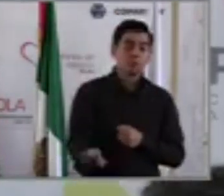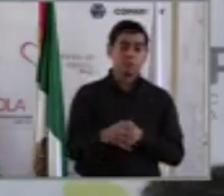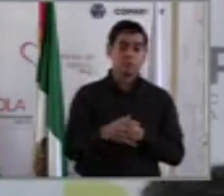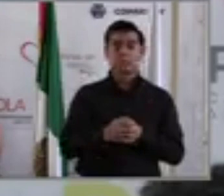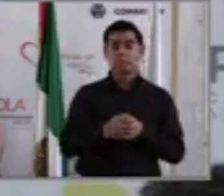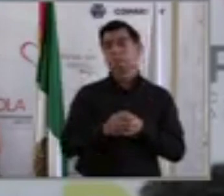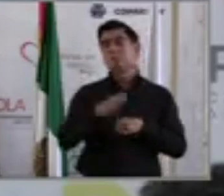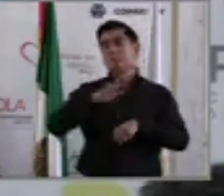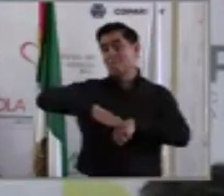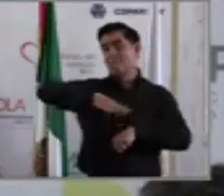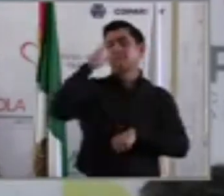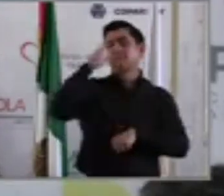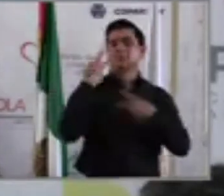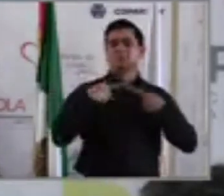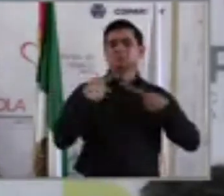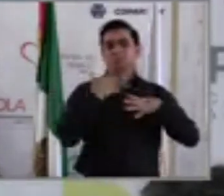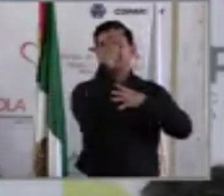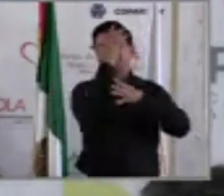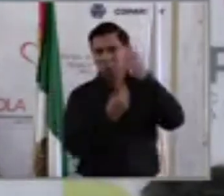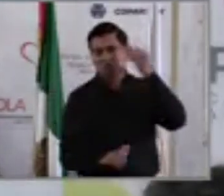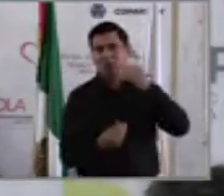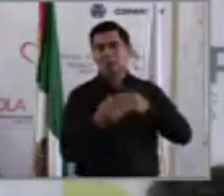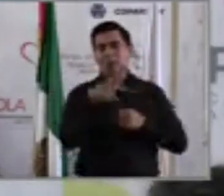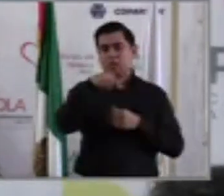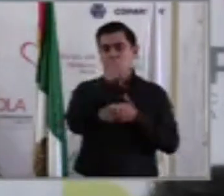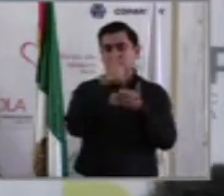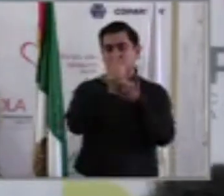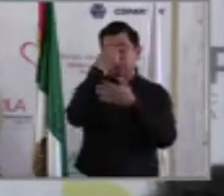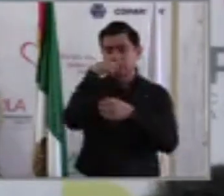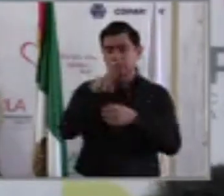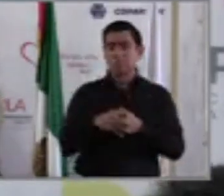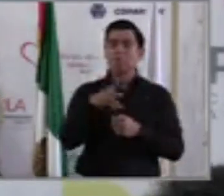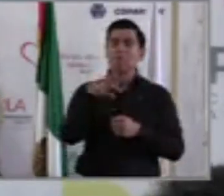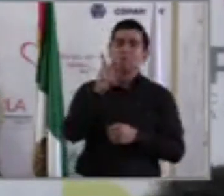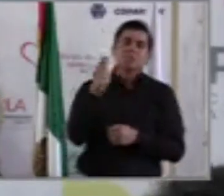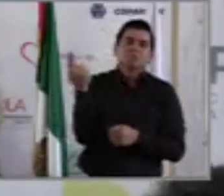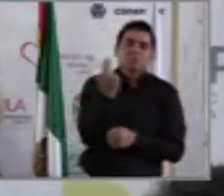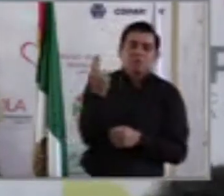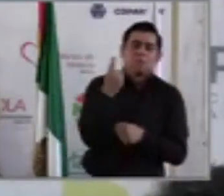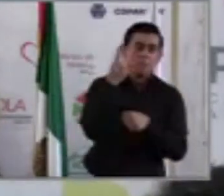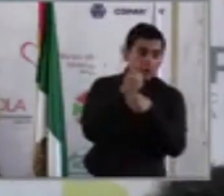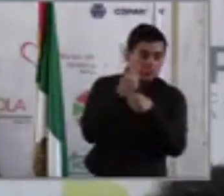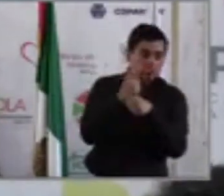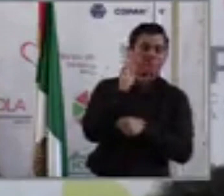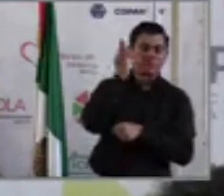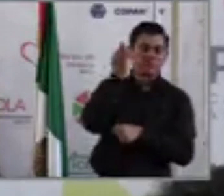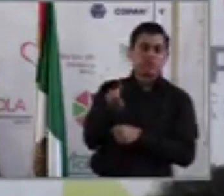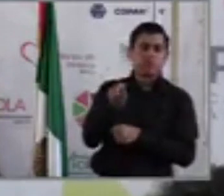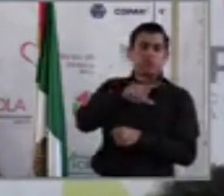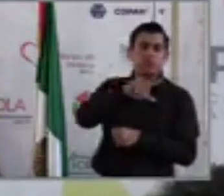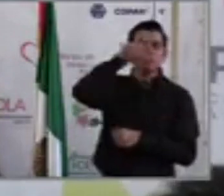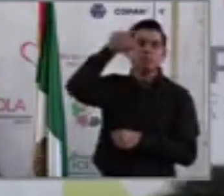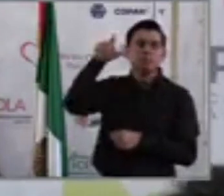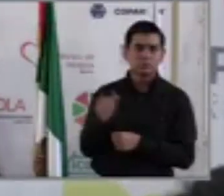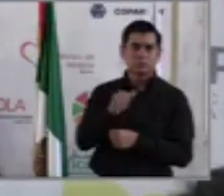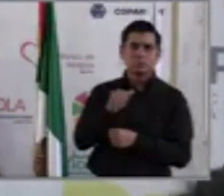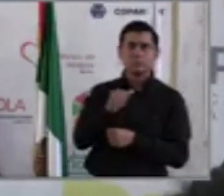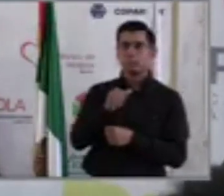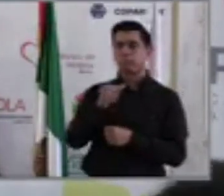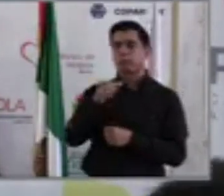desaparecidos en la Ciudad de México. Y a partir de reconocer los problemas es como precisamente